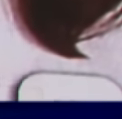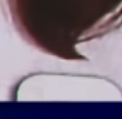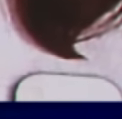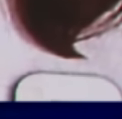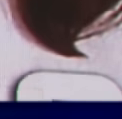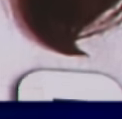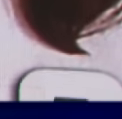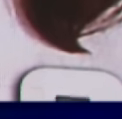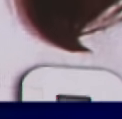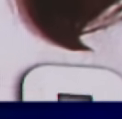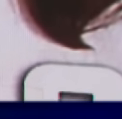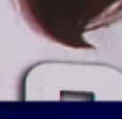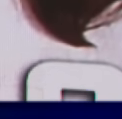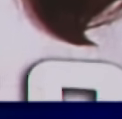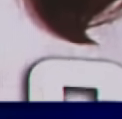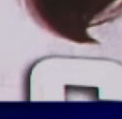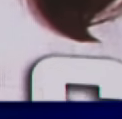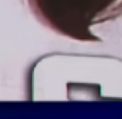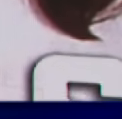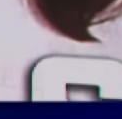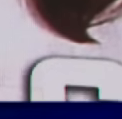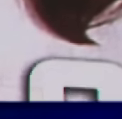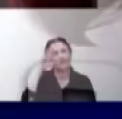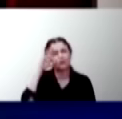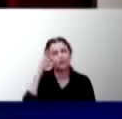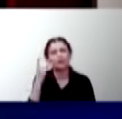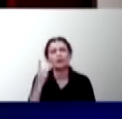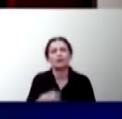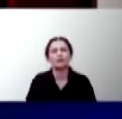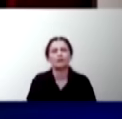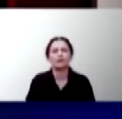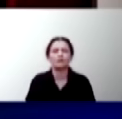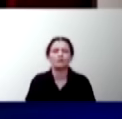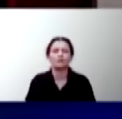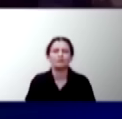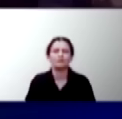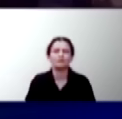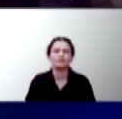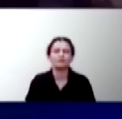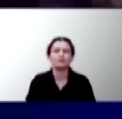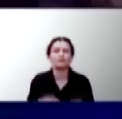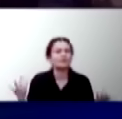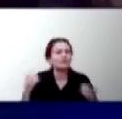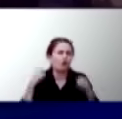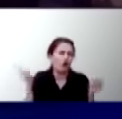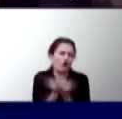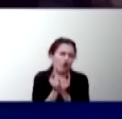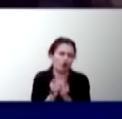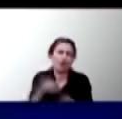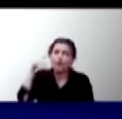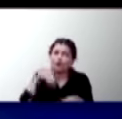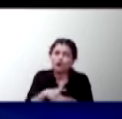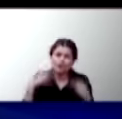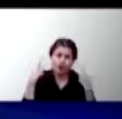Lustó. Esto es grave. ¿Qué dijo ayer en su discurso Lustó? Mirá. Gracias, presidenta. Voy a votar en contra del DNU. Y la